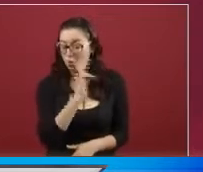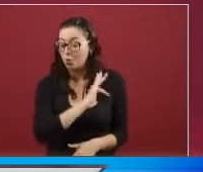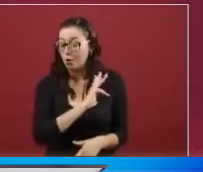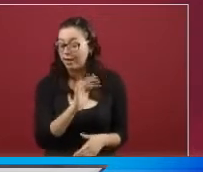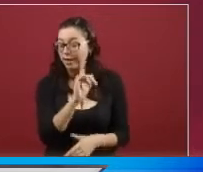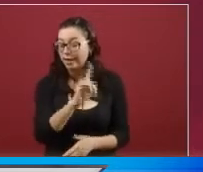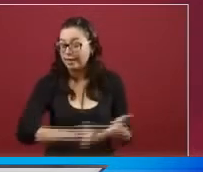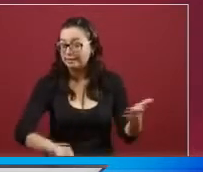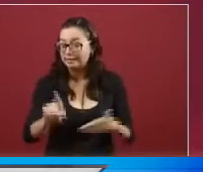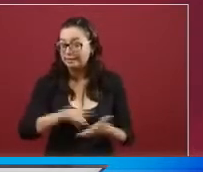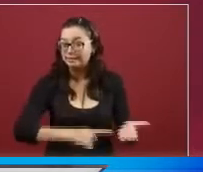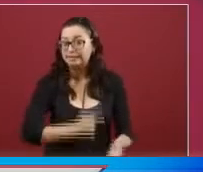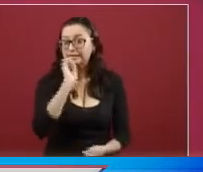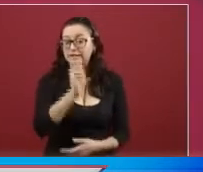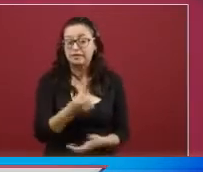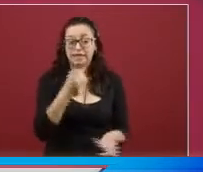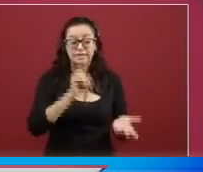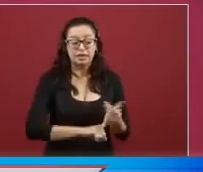de administración.